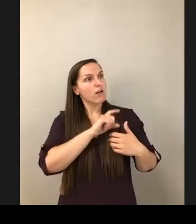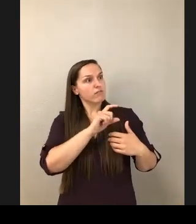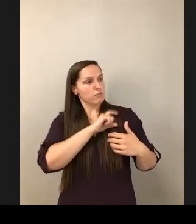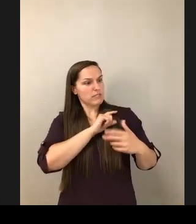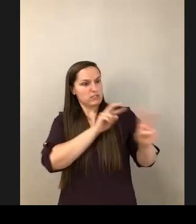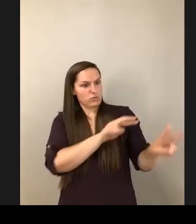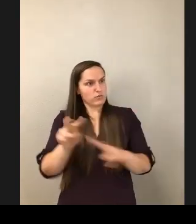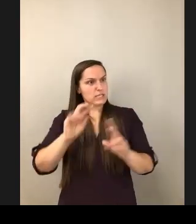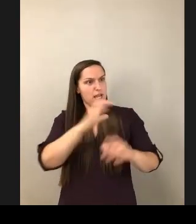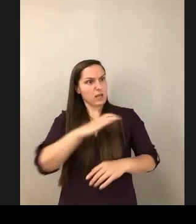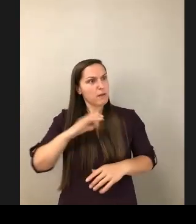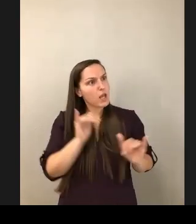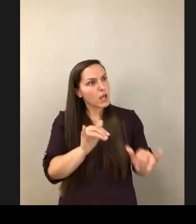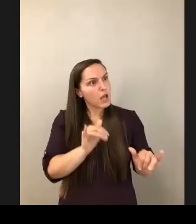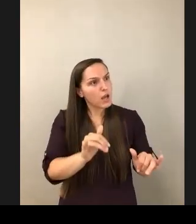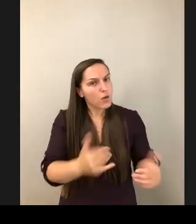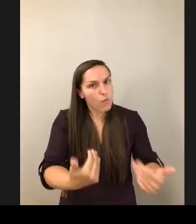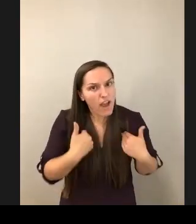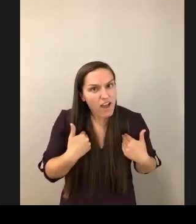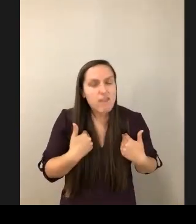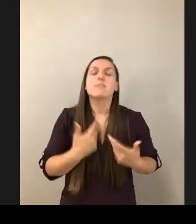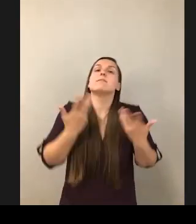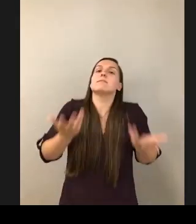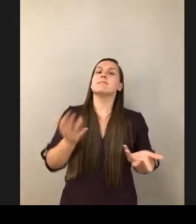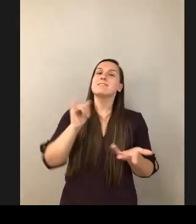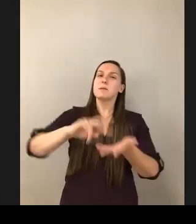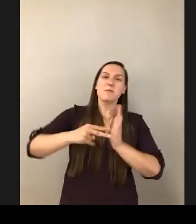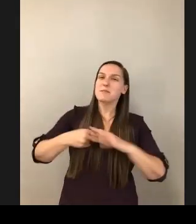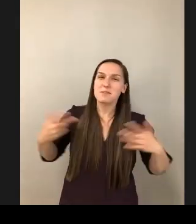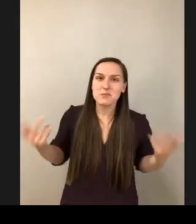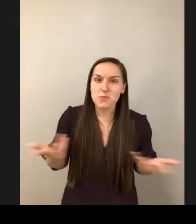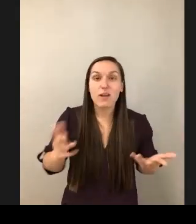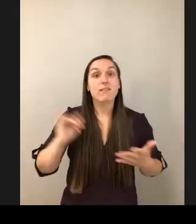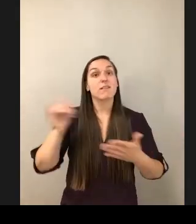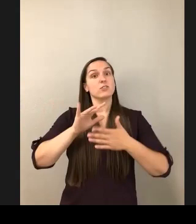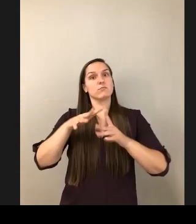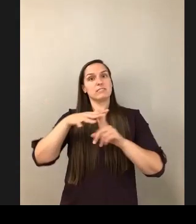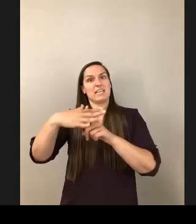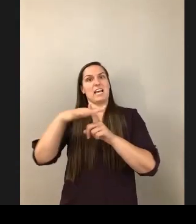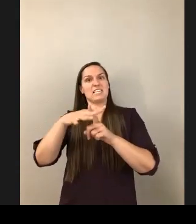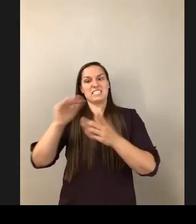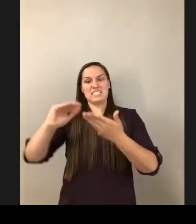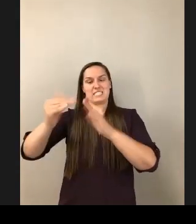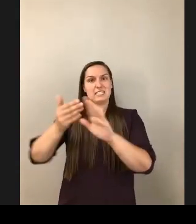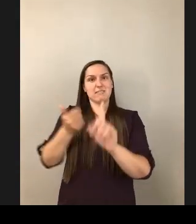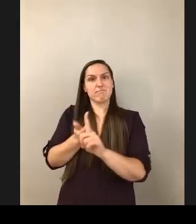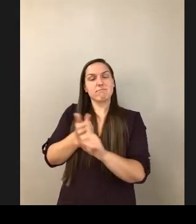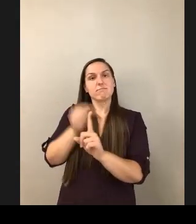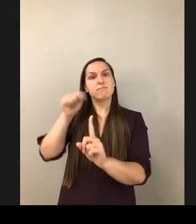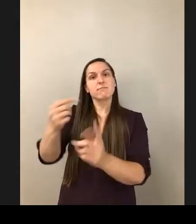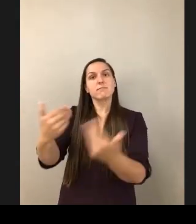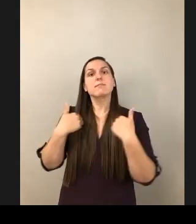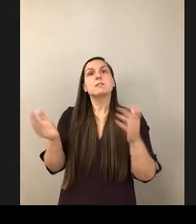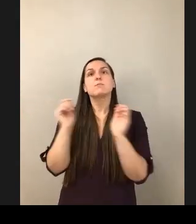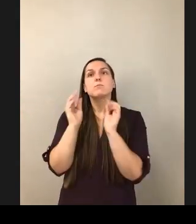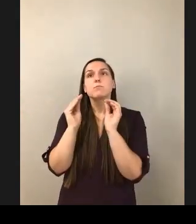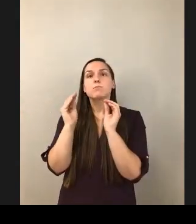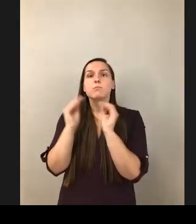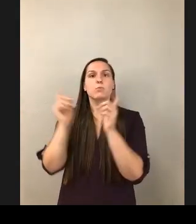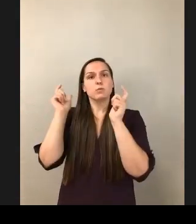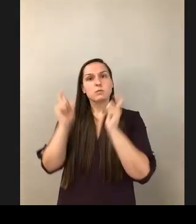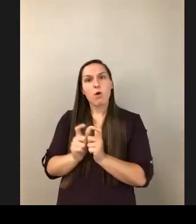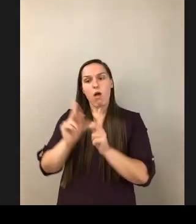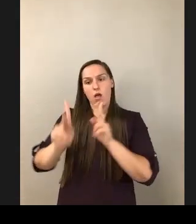Entonces hay personal que dicen, ay, no sabía que tenemos ese puesto. En el contexto de una ciudad